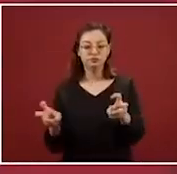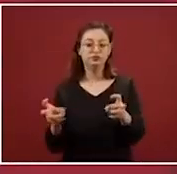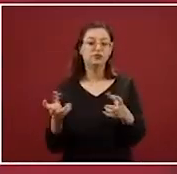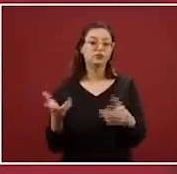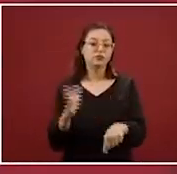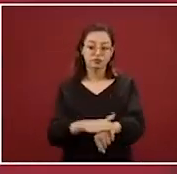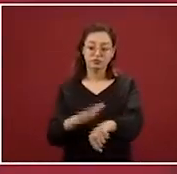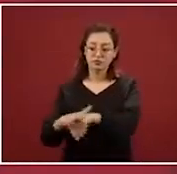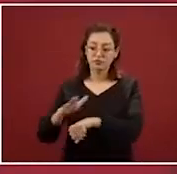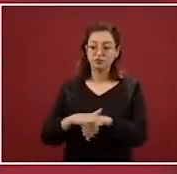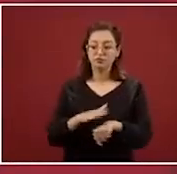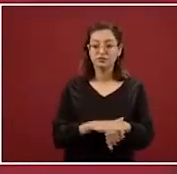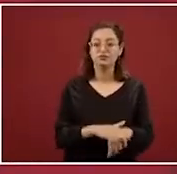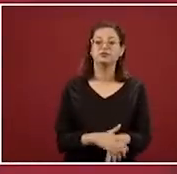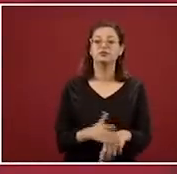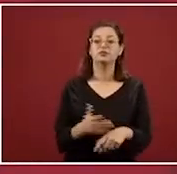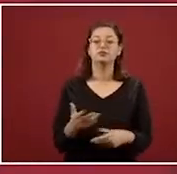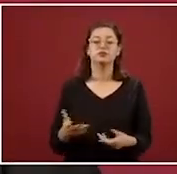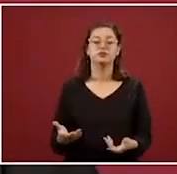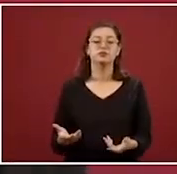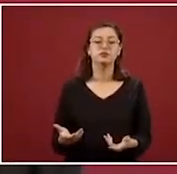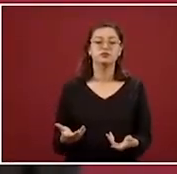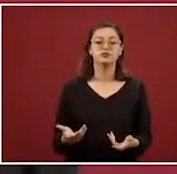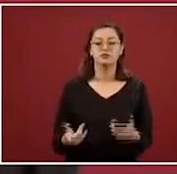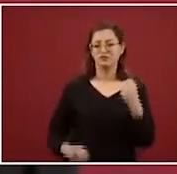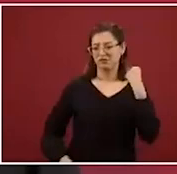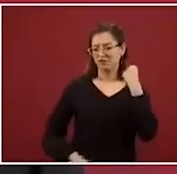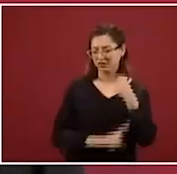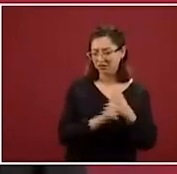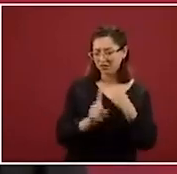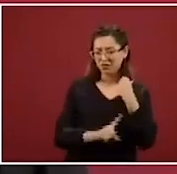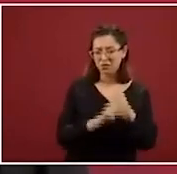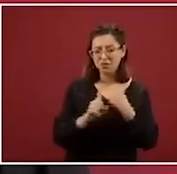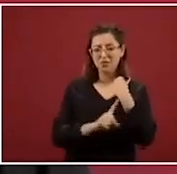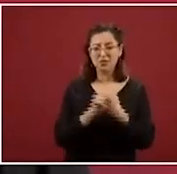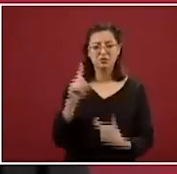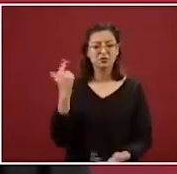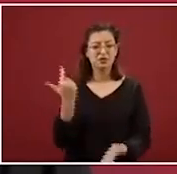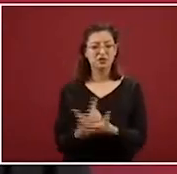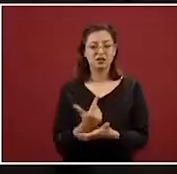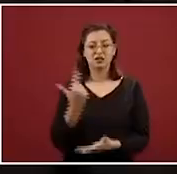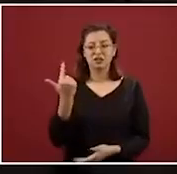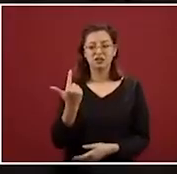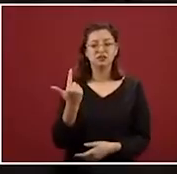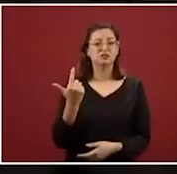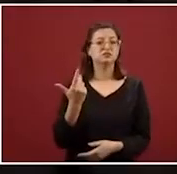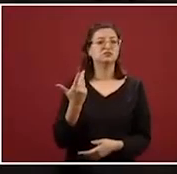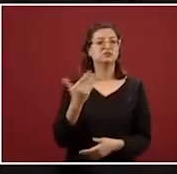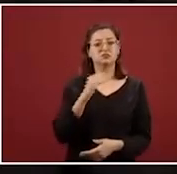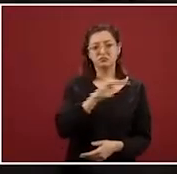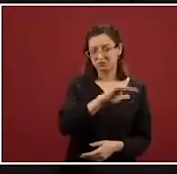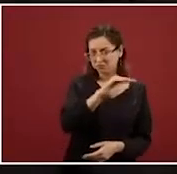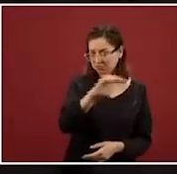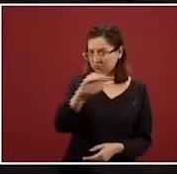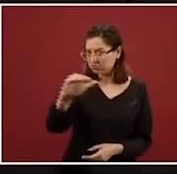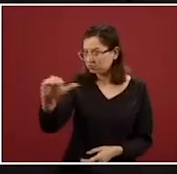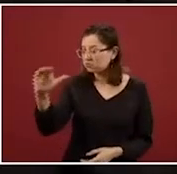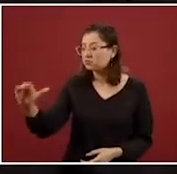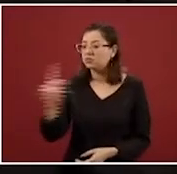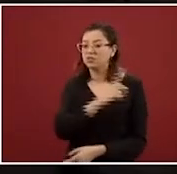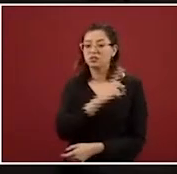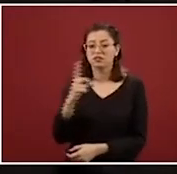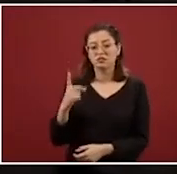están con este problema, que ayuden, que se sienten, que